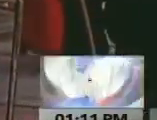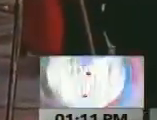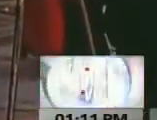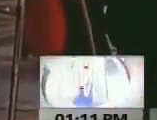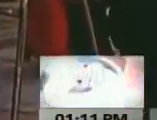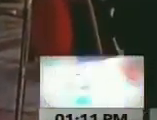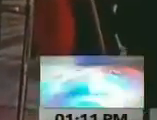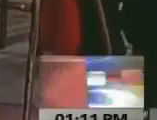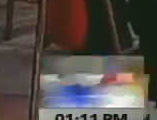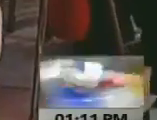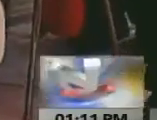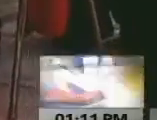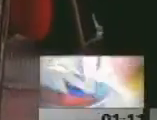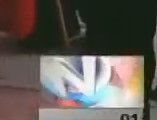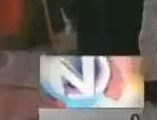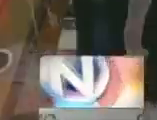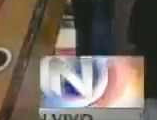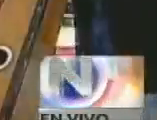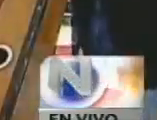recuerdos